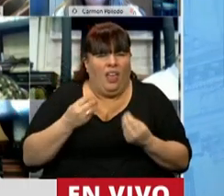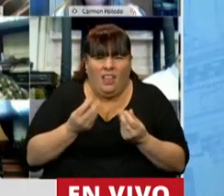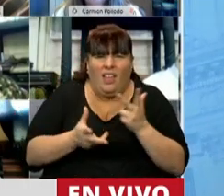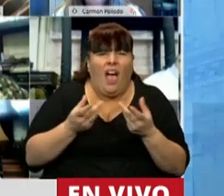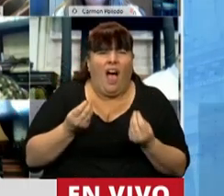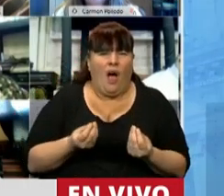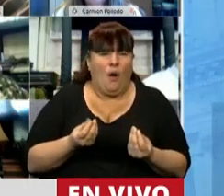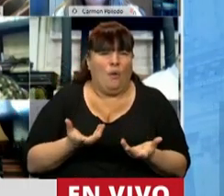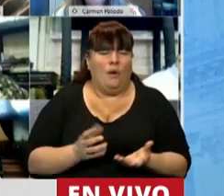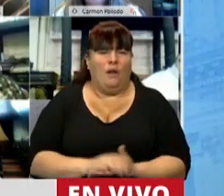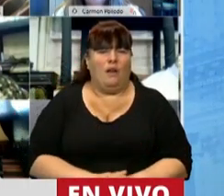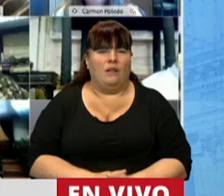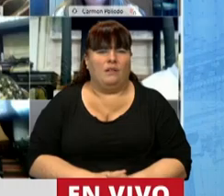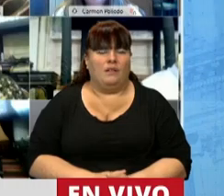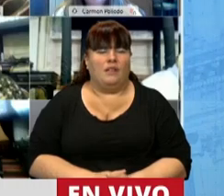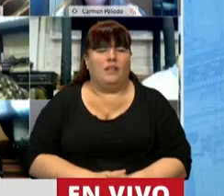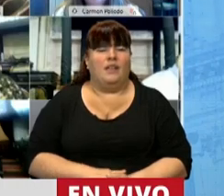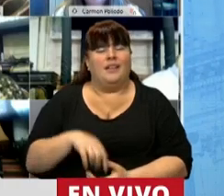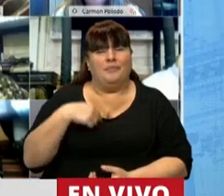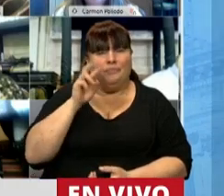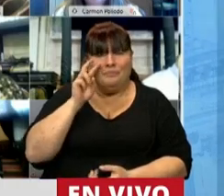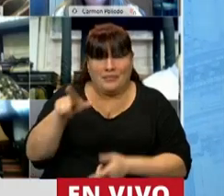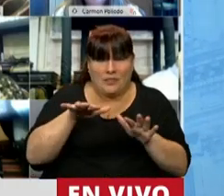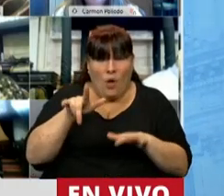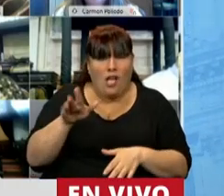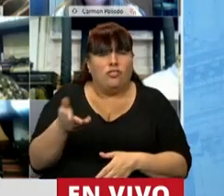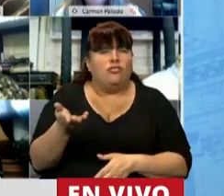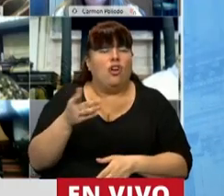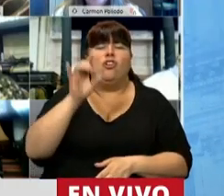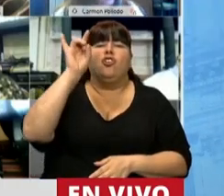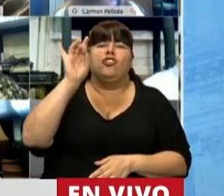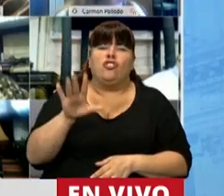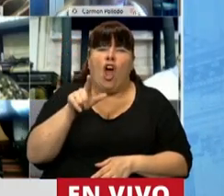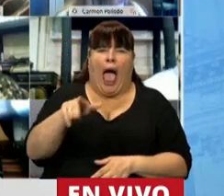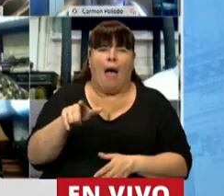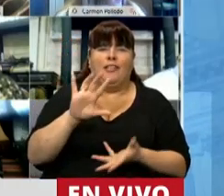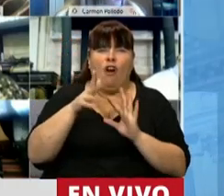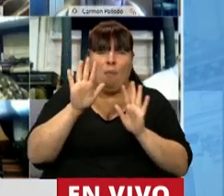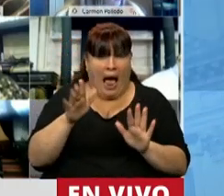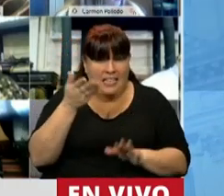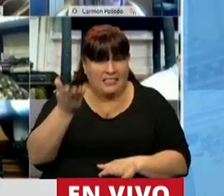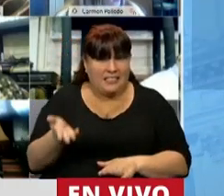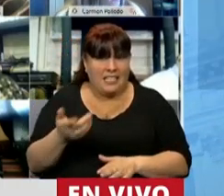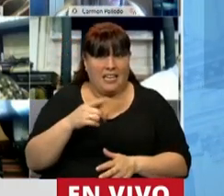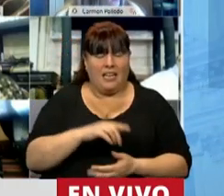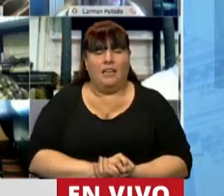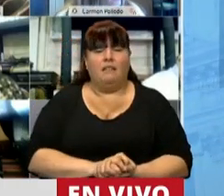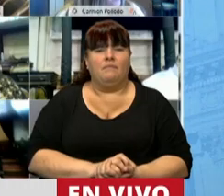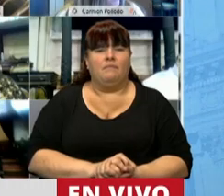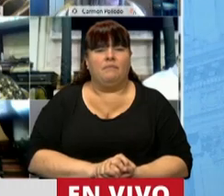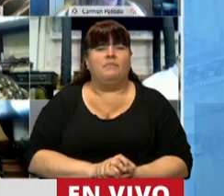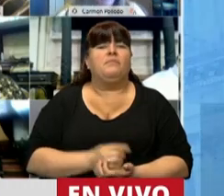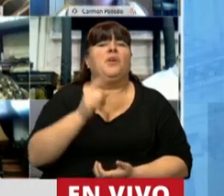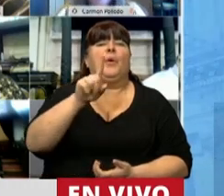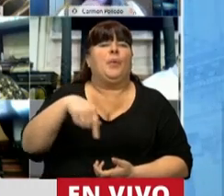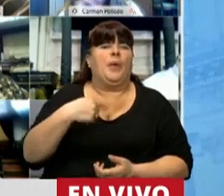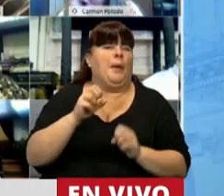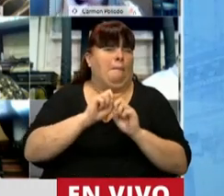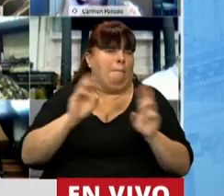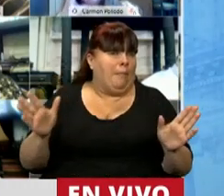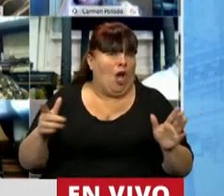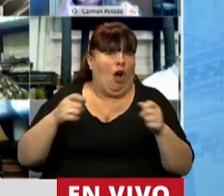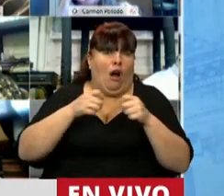estamos hablando? Lo que estamos viendo es que solamente con ese tipo de actitudes lo único que hacen es